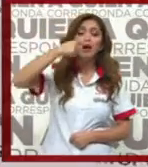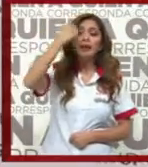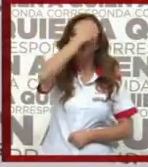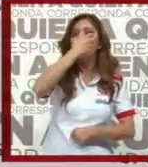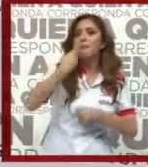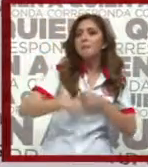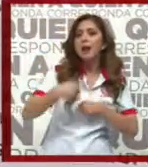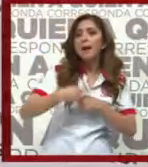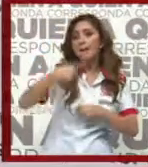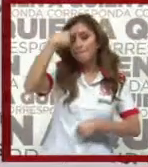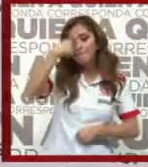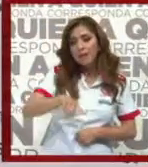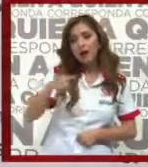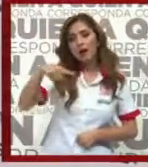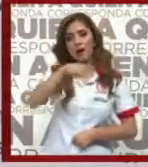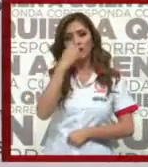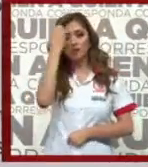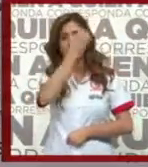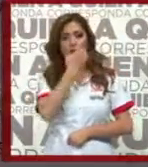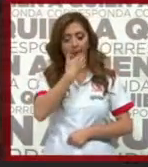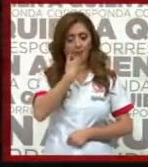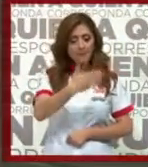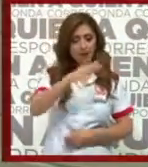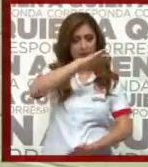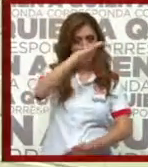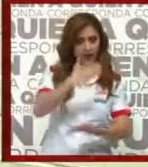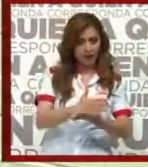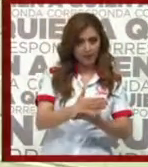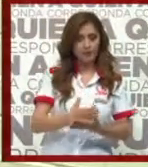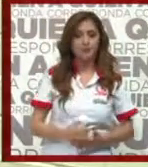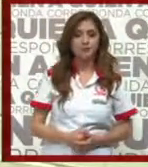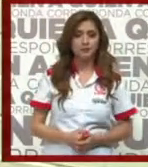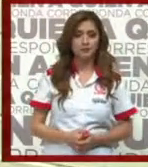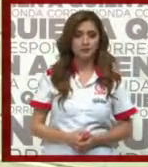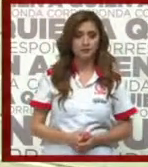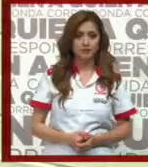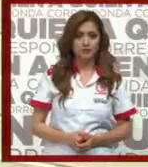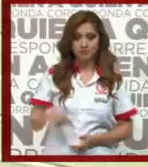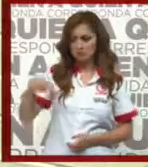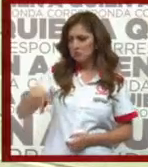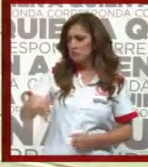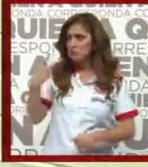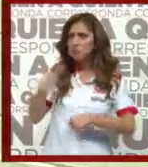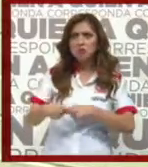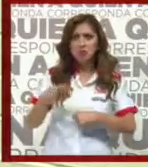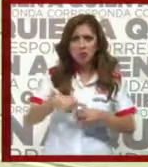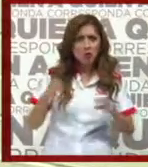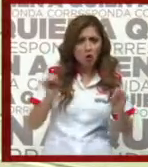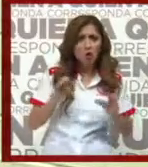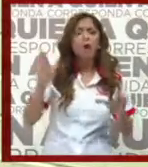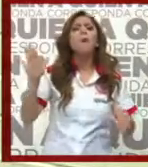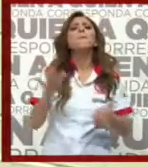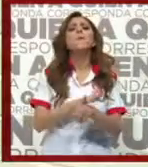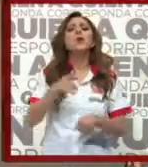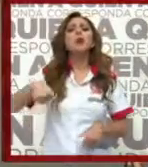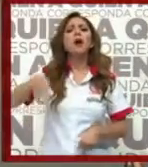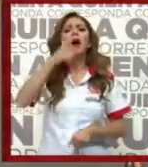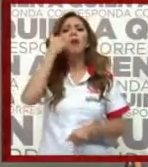sus hijos terminen seguros el ciclo escolar. Si no hubiera un riesgo, señorita, ¿por qué los tienen en carpas con